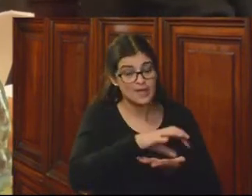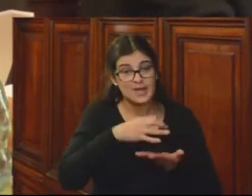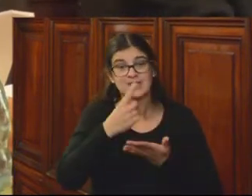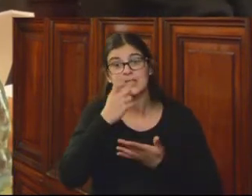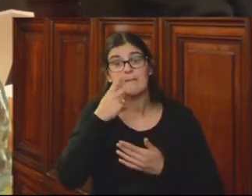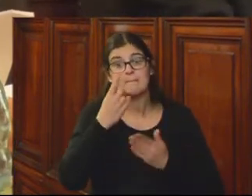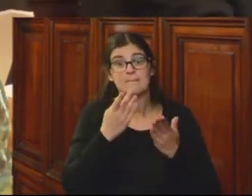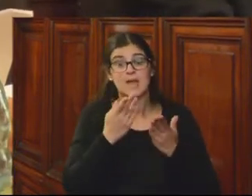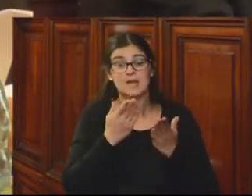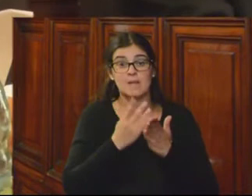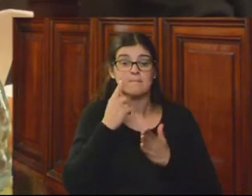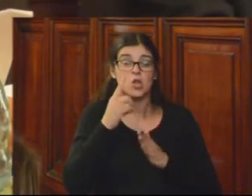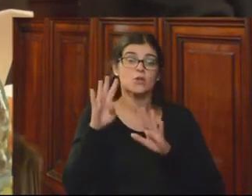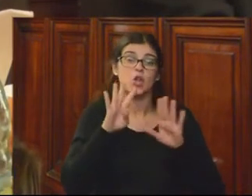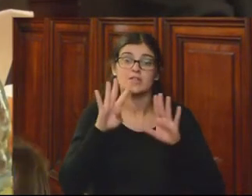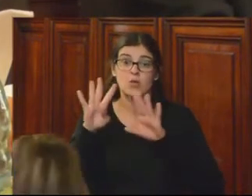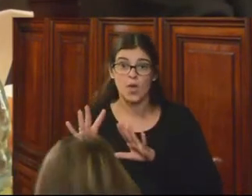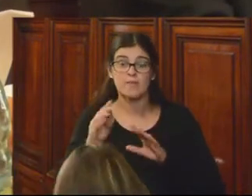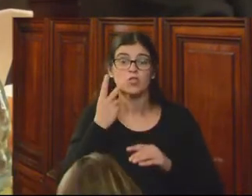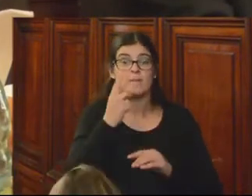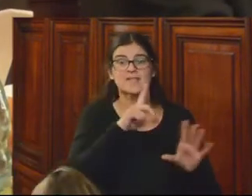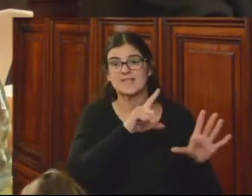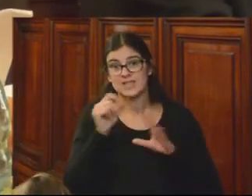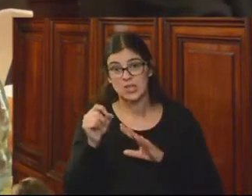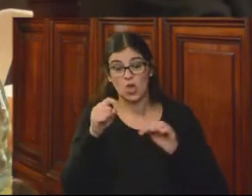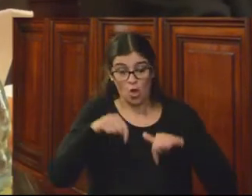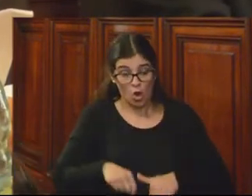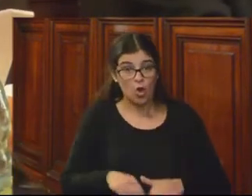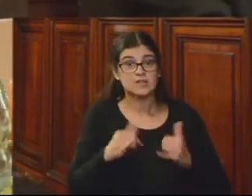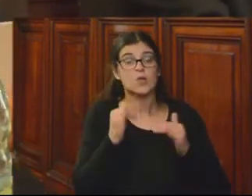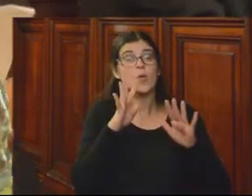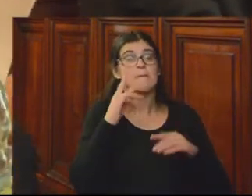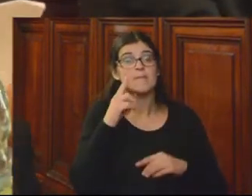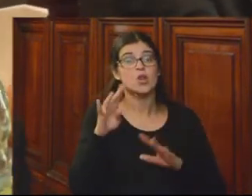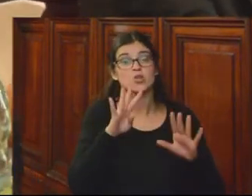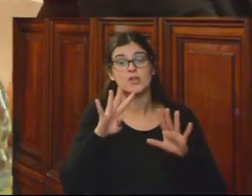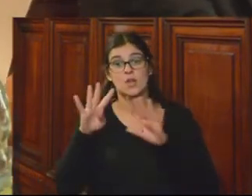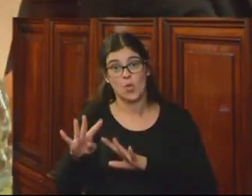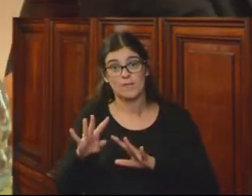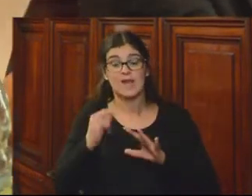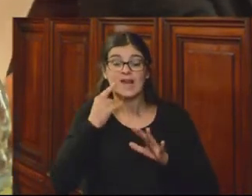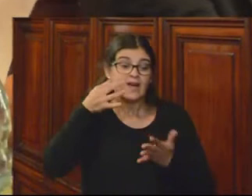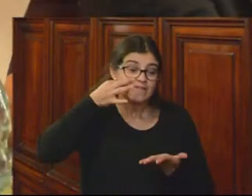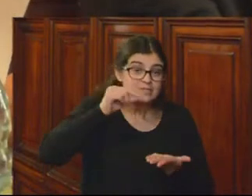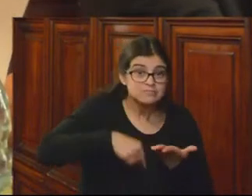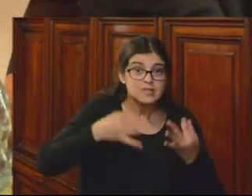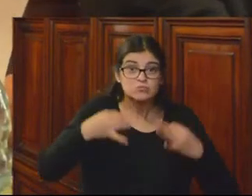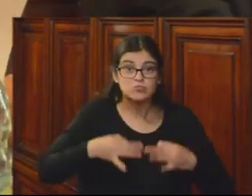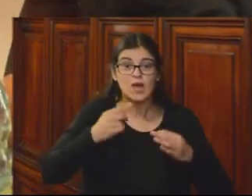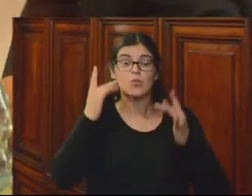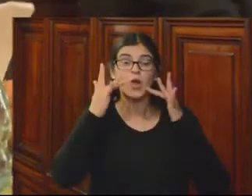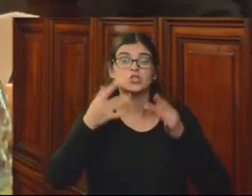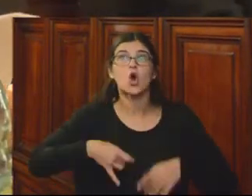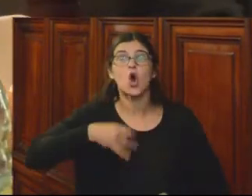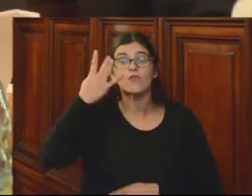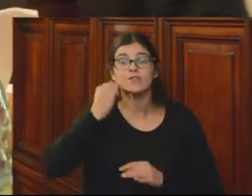año 1999 era de 2.700. Hoy es de 9.929. La garantía de gratuidad en la educación oficial permite